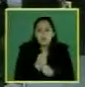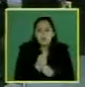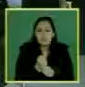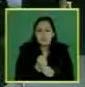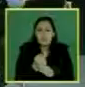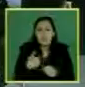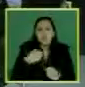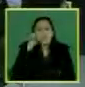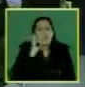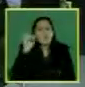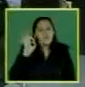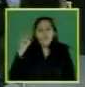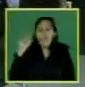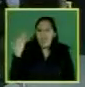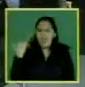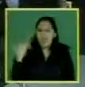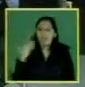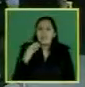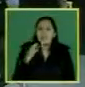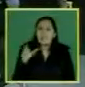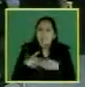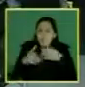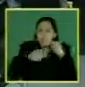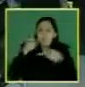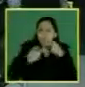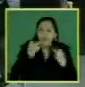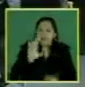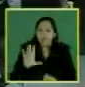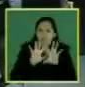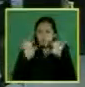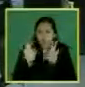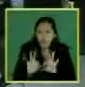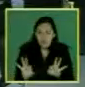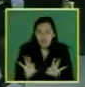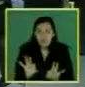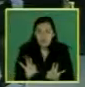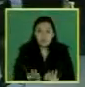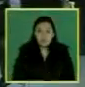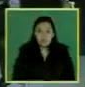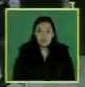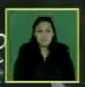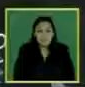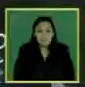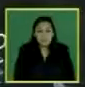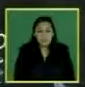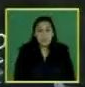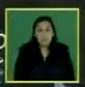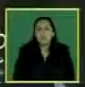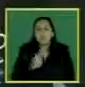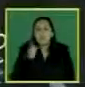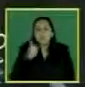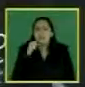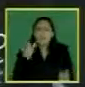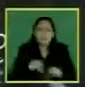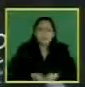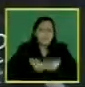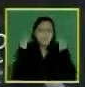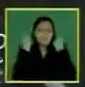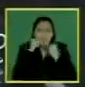la filosofía ADECA, la filosofía ADECA era esa. Y en esa filosofía ADECA embaucaron a nuestro pueblo, porque ese